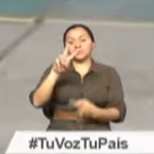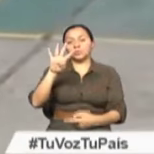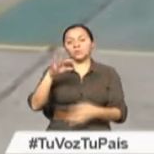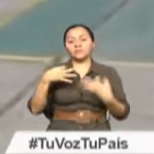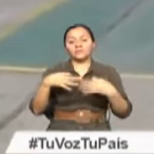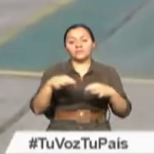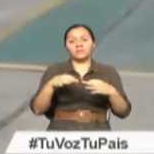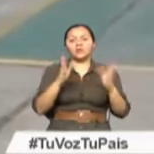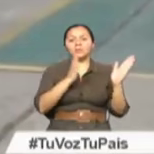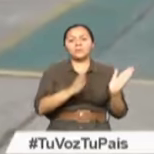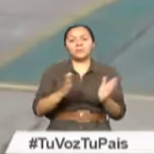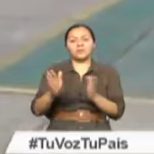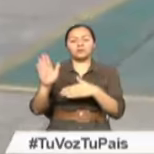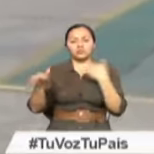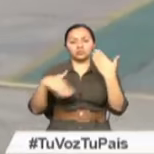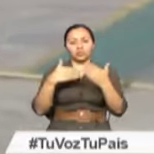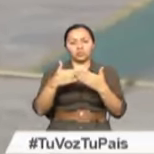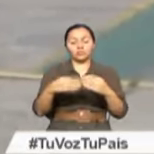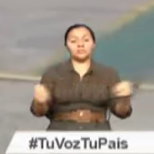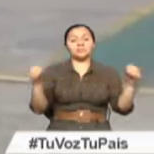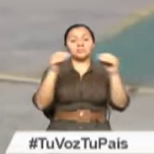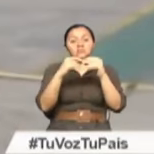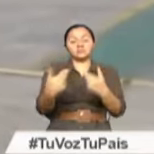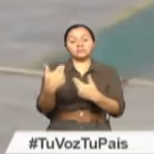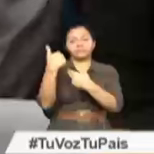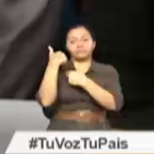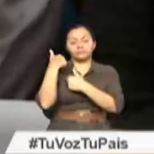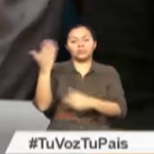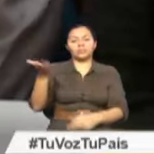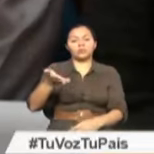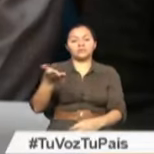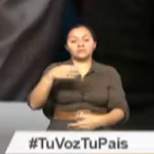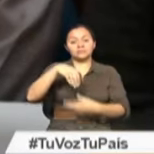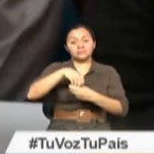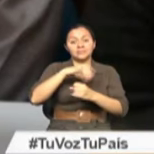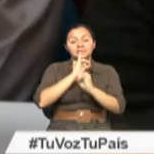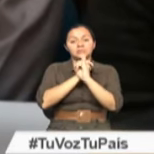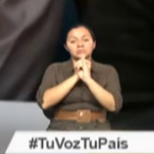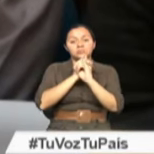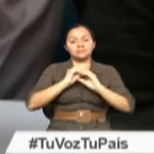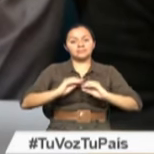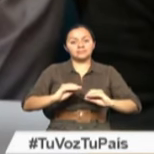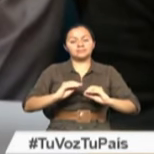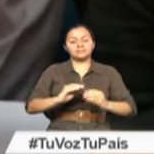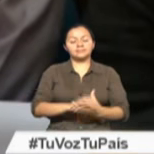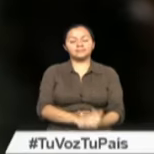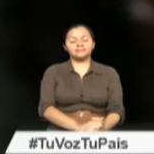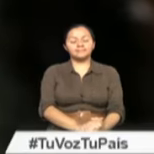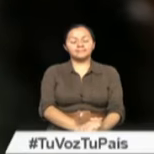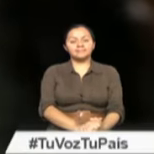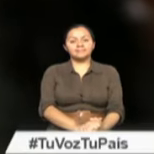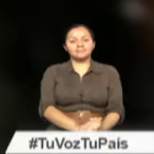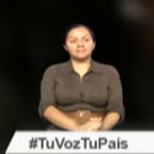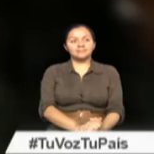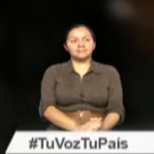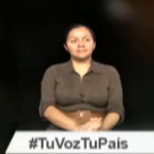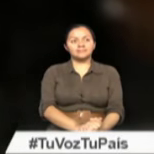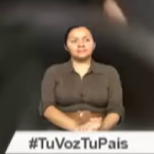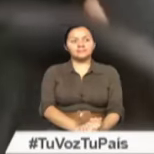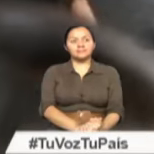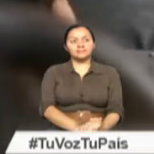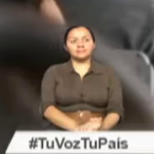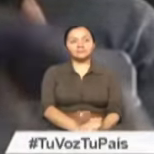para su preparación, la cual estará a cargo de los docentes de las instituciones educativas. Carolina Díaz, Noticiero